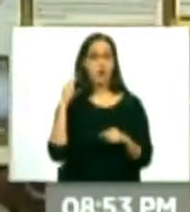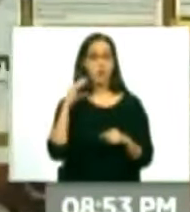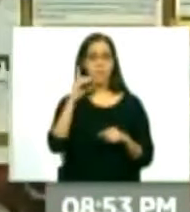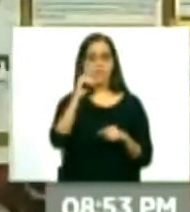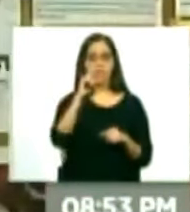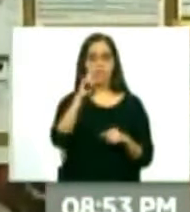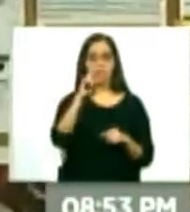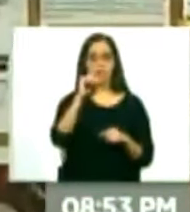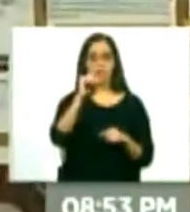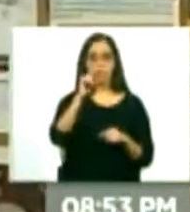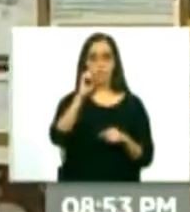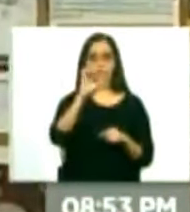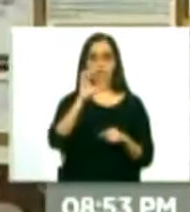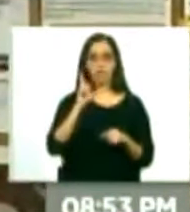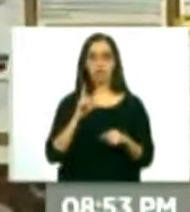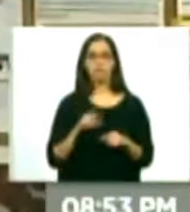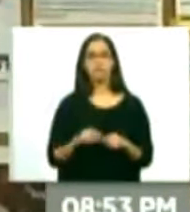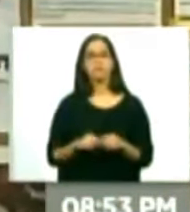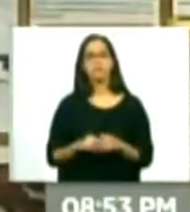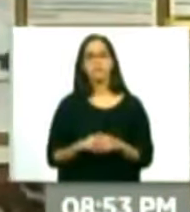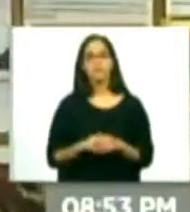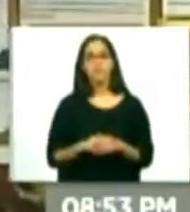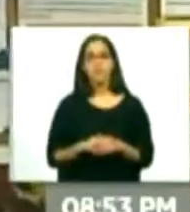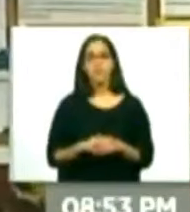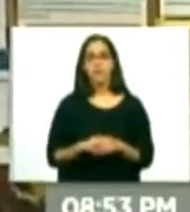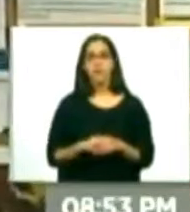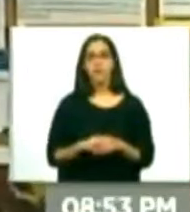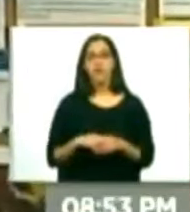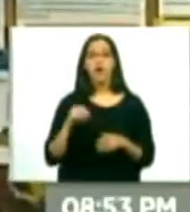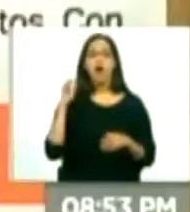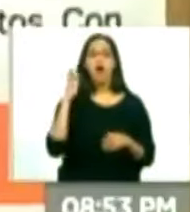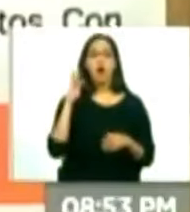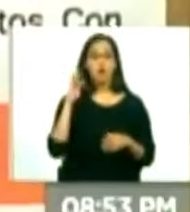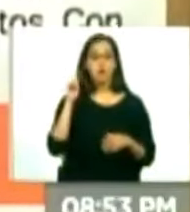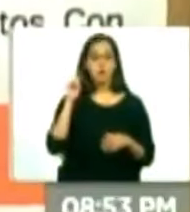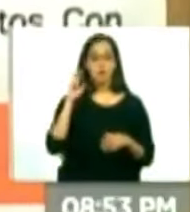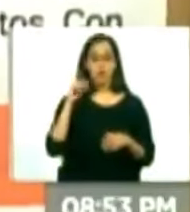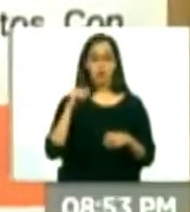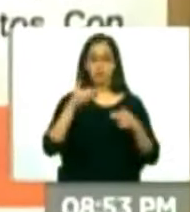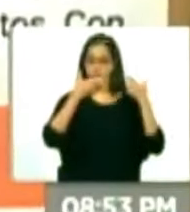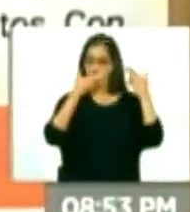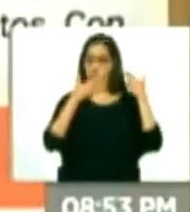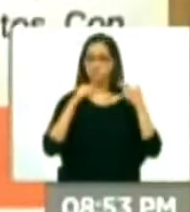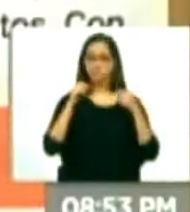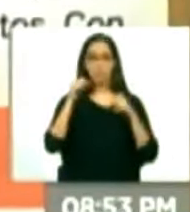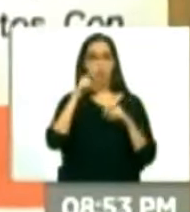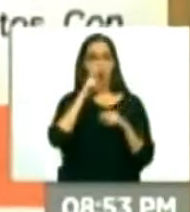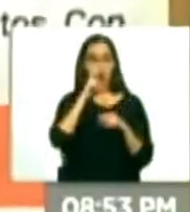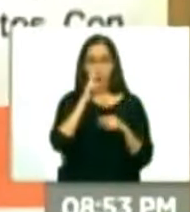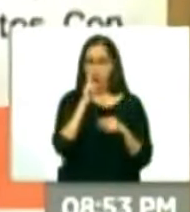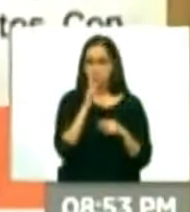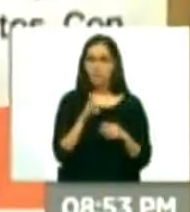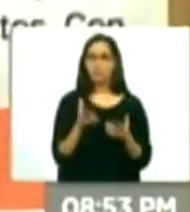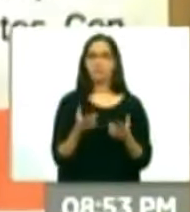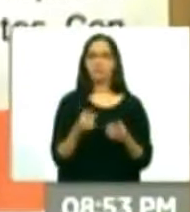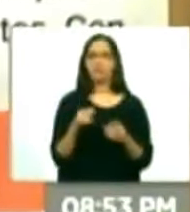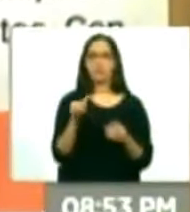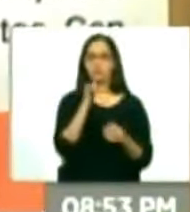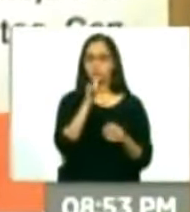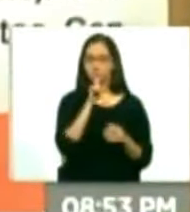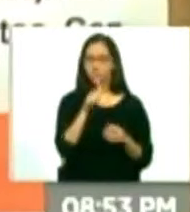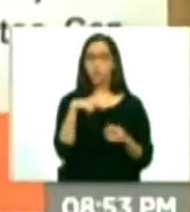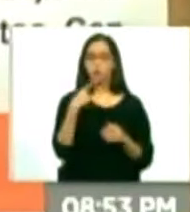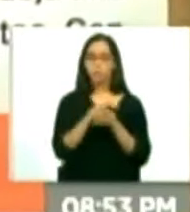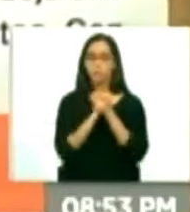Uribe. FARC, por la vida y por la paz, partido FARC, amanecemos con la terrible noticia de otro compañero